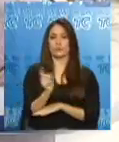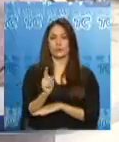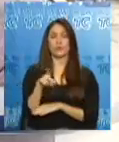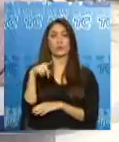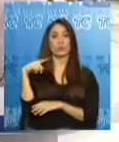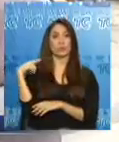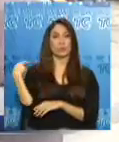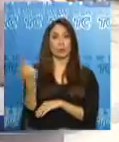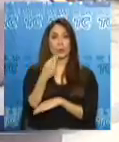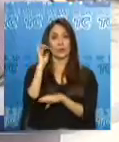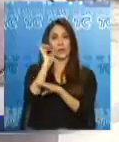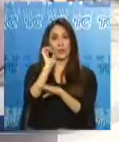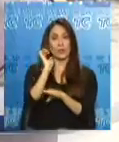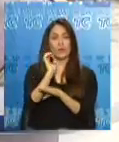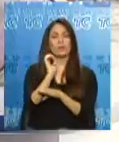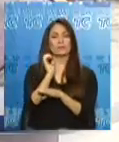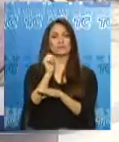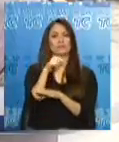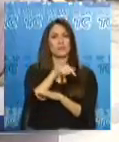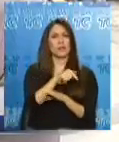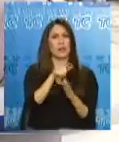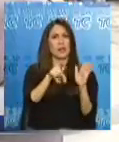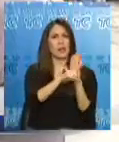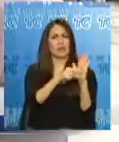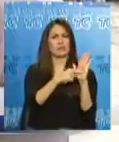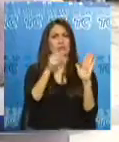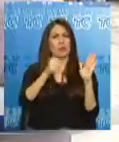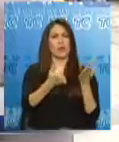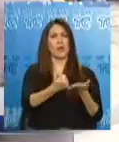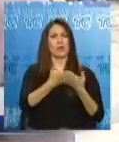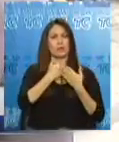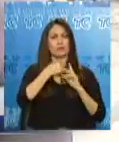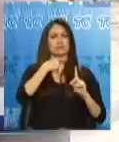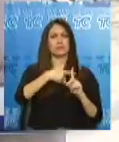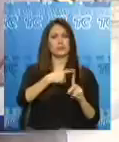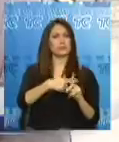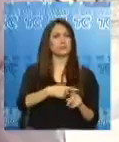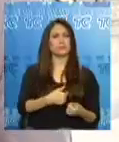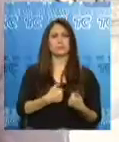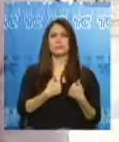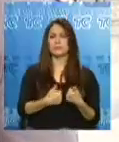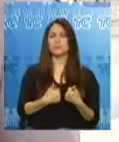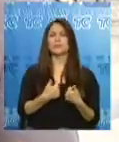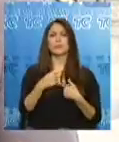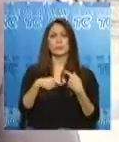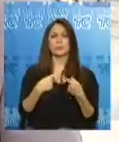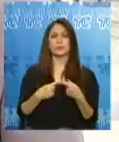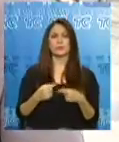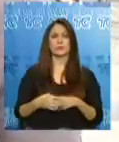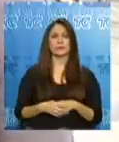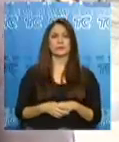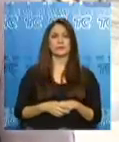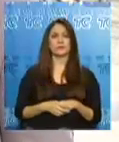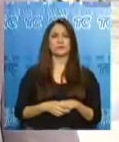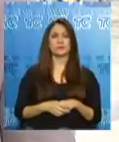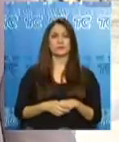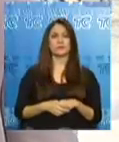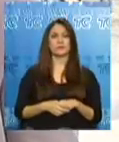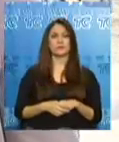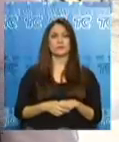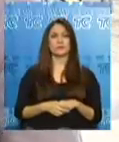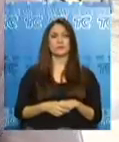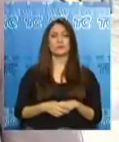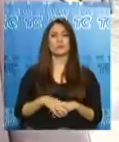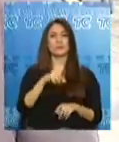ecuatorianos se benefician, ¿no? Se benefician los compradores al querer bajar, al momento en que